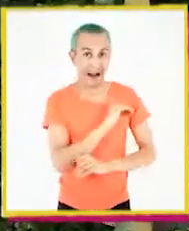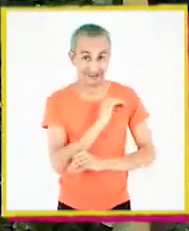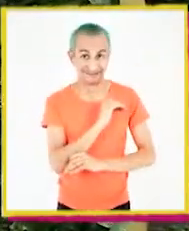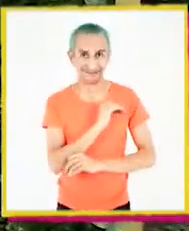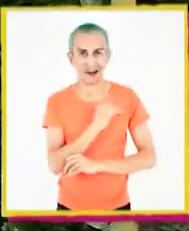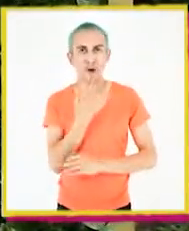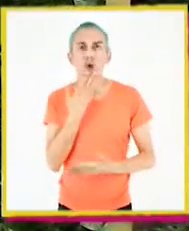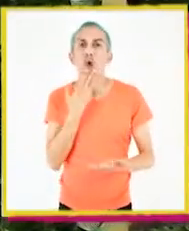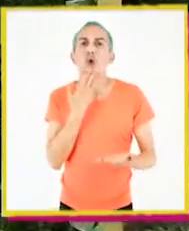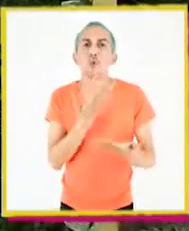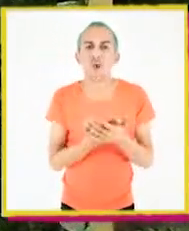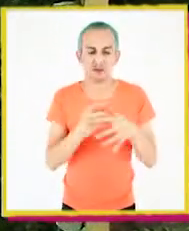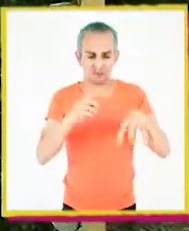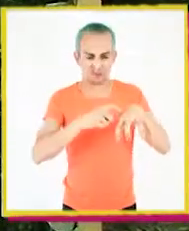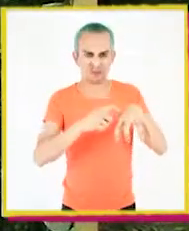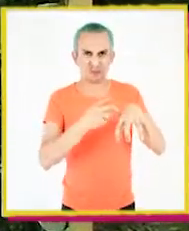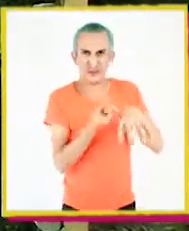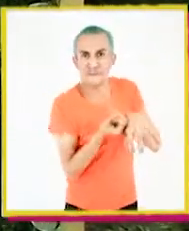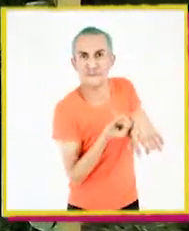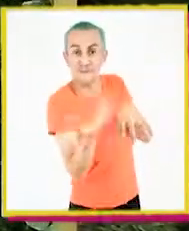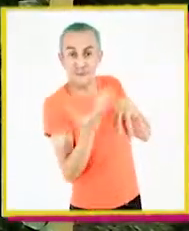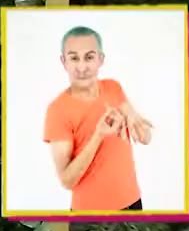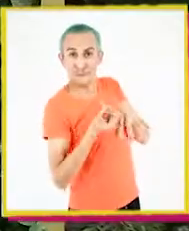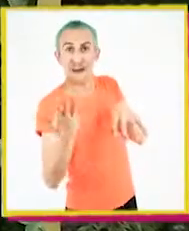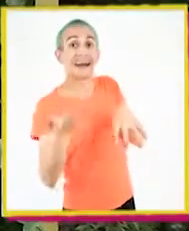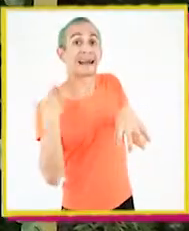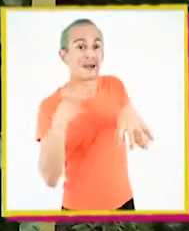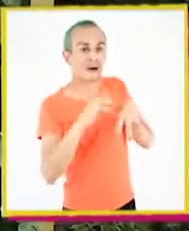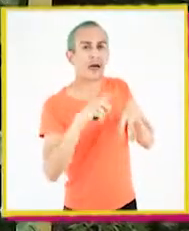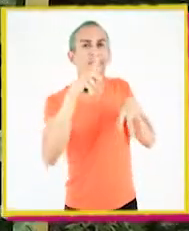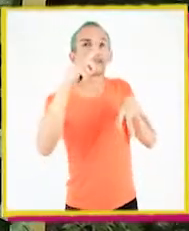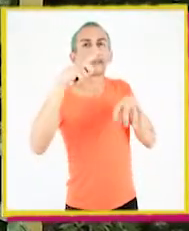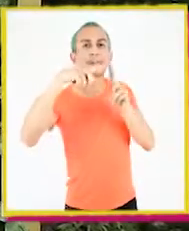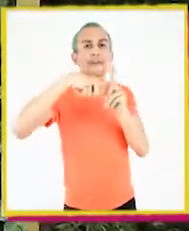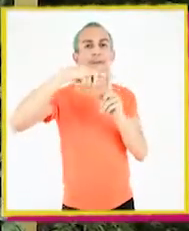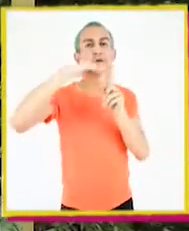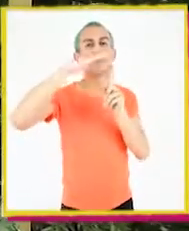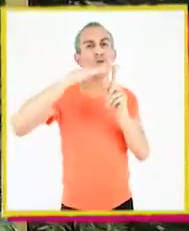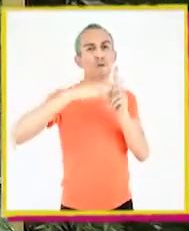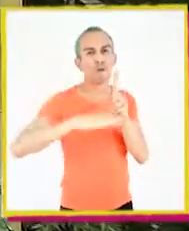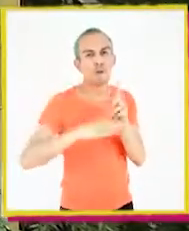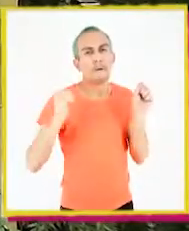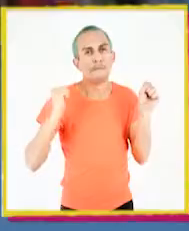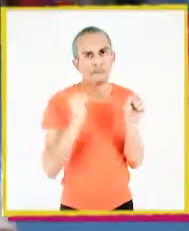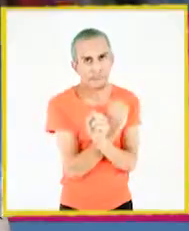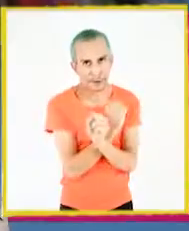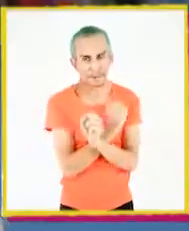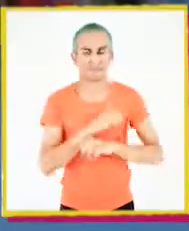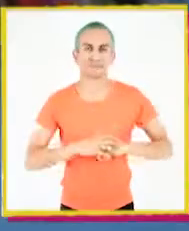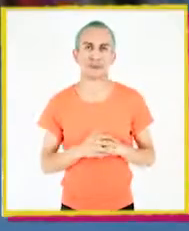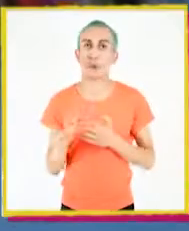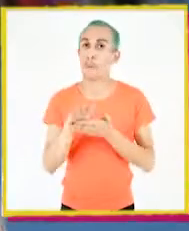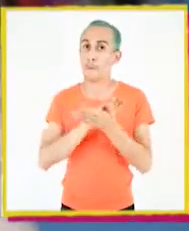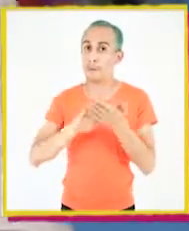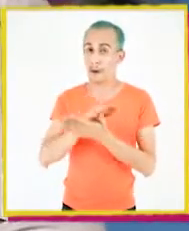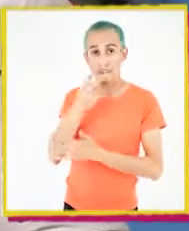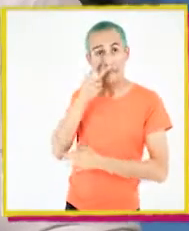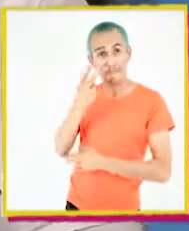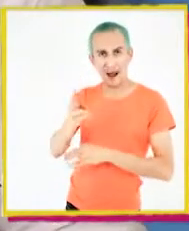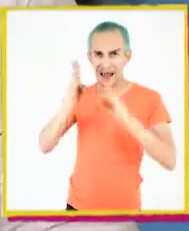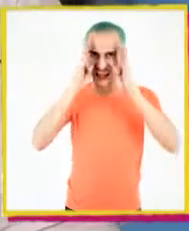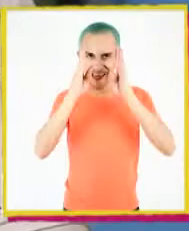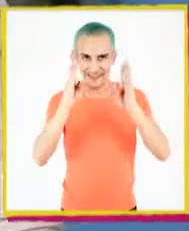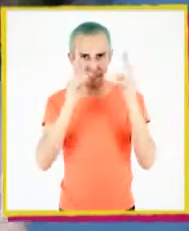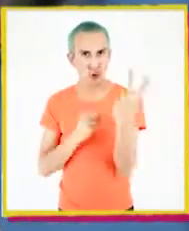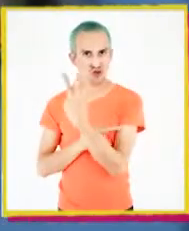rápido. En cambio, cuando un cuerpo libera calor, su temperatura disminuye y se enfría. Por ejemplo,